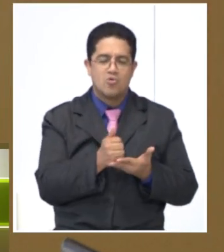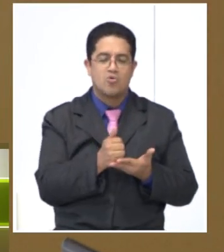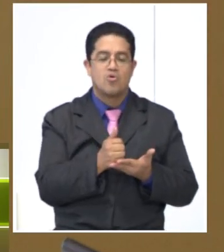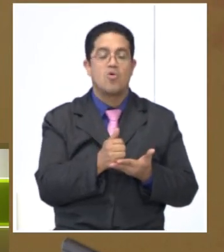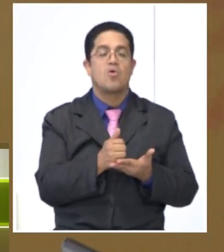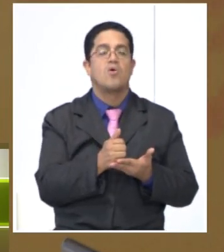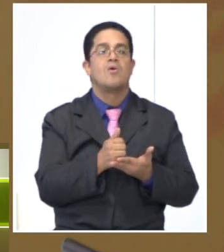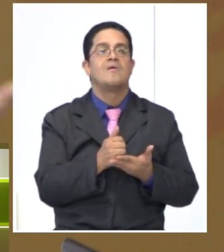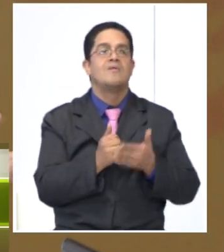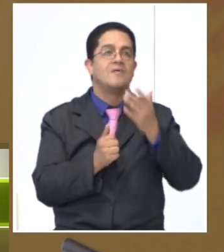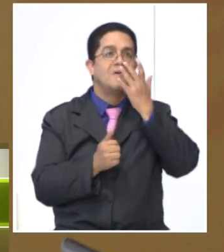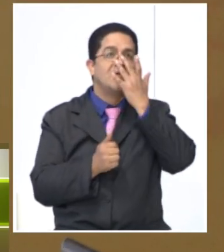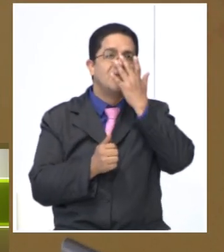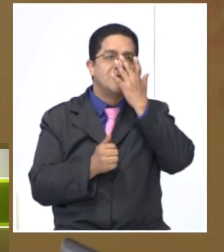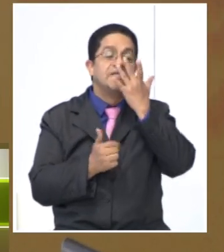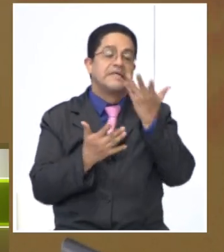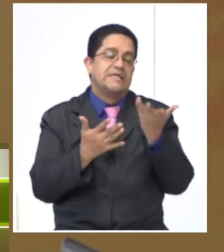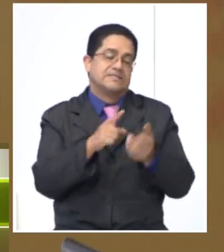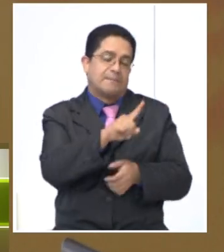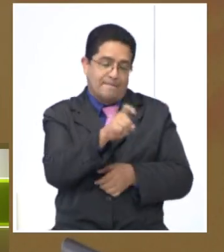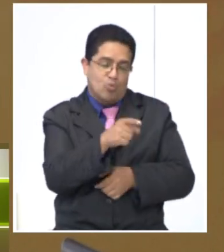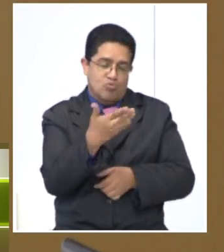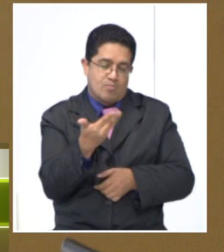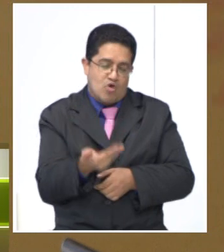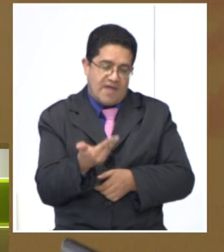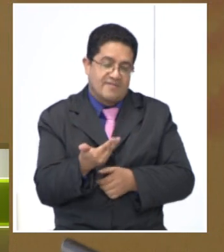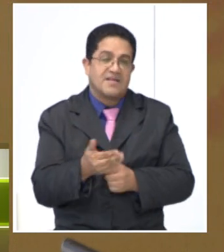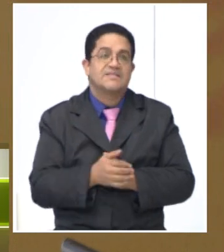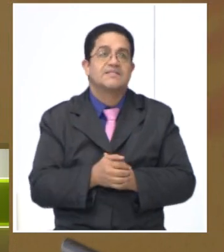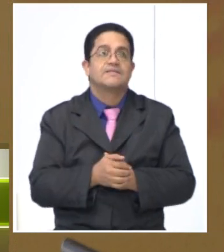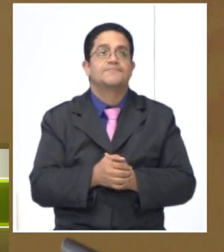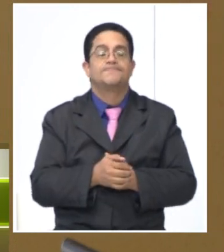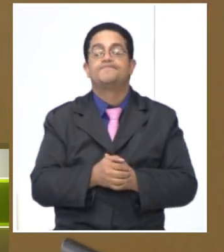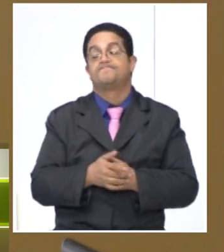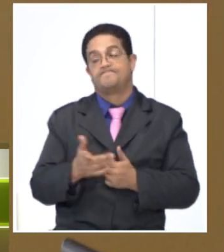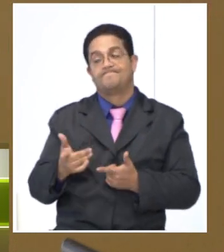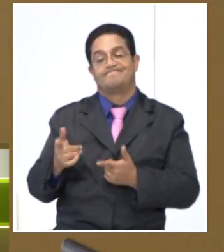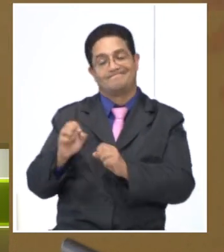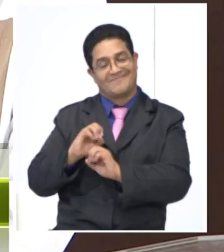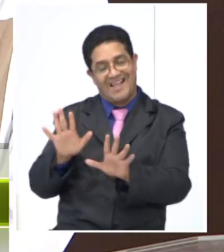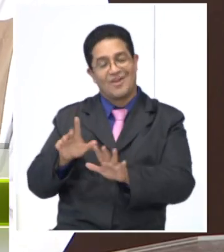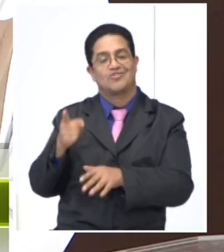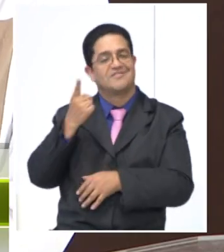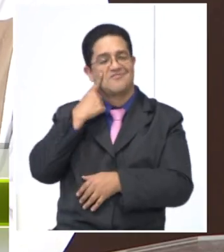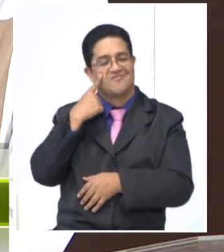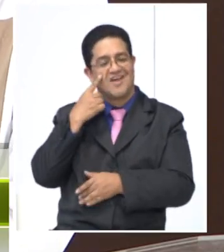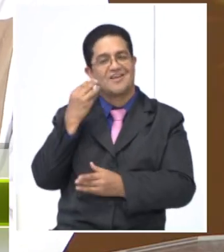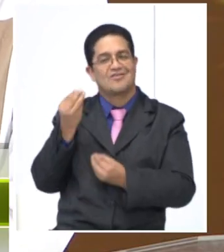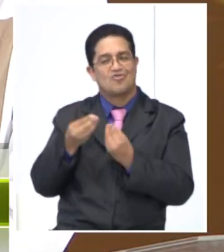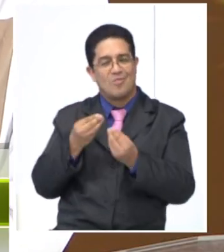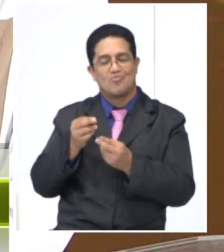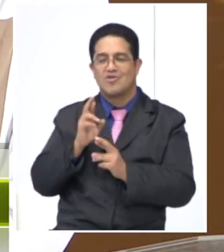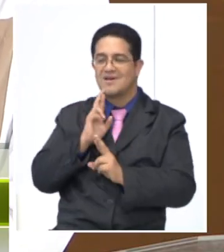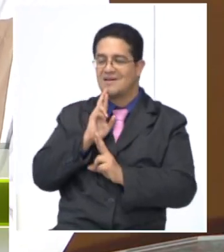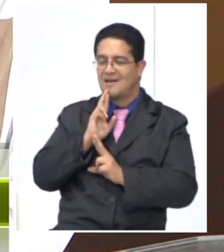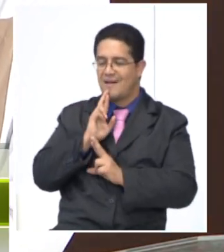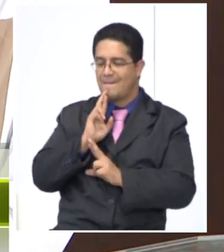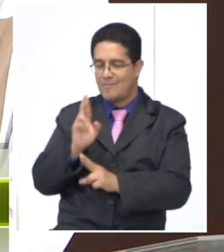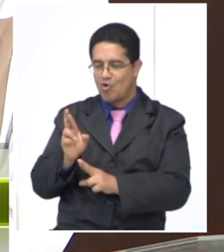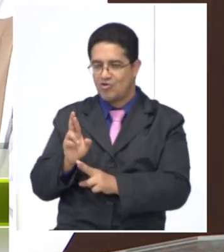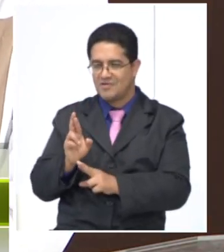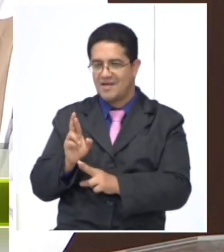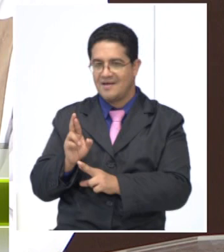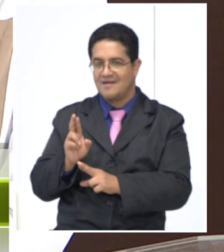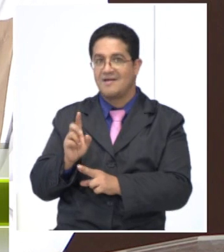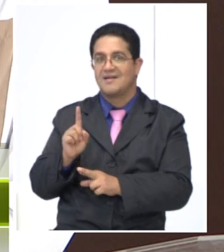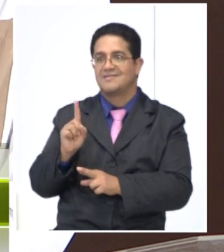una de las frases y una de las preguntas clave dentro del proceso de la red de apoyo. Claro, y ver que estas reacciones sean de una manera que no afecte